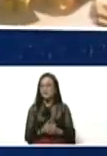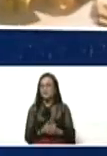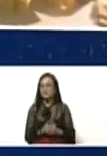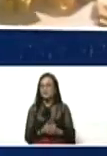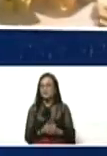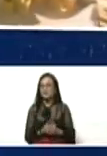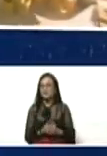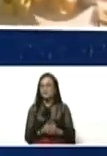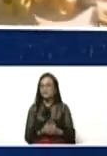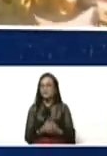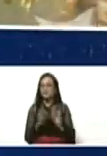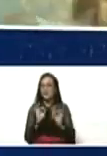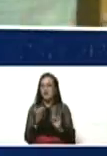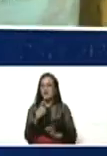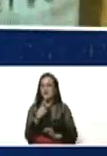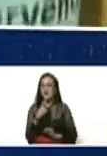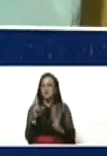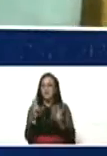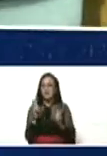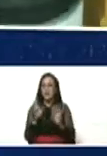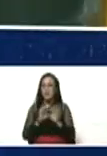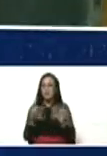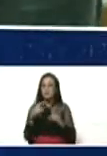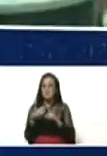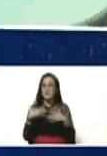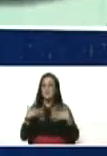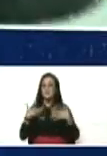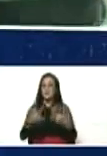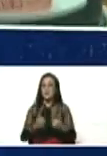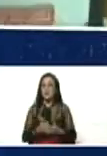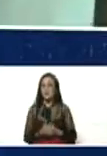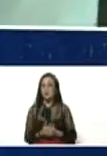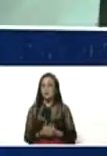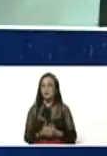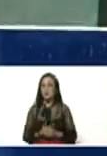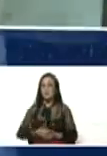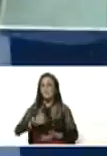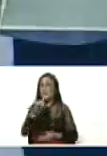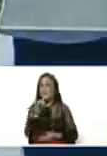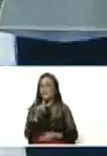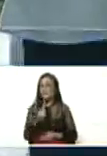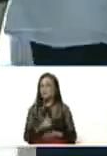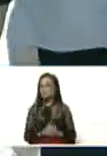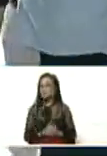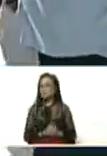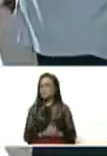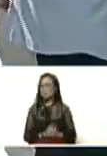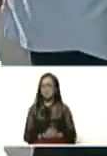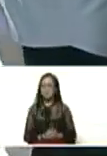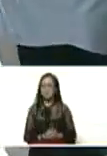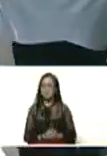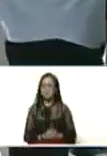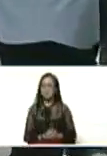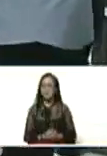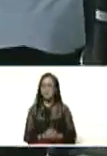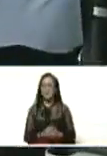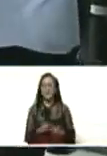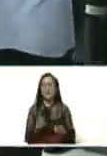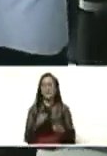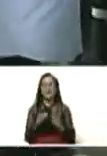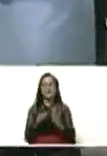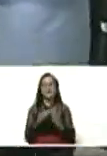pusimos énfasis en la educación y la salud. Y la mayor denuncia y alerta de las comunidades fue la